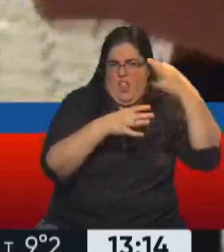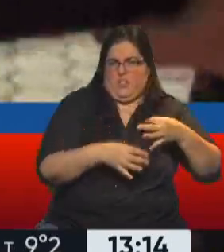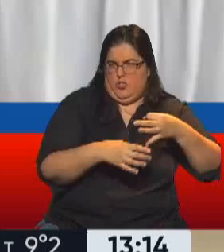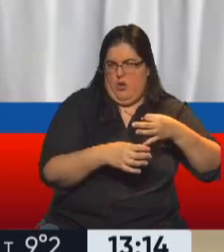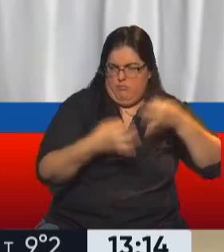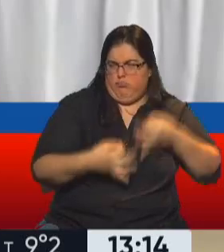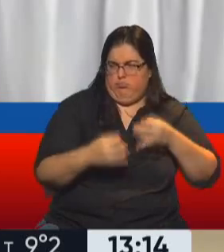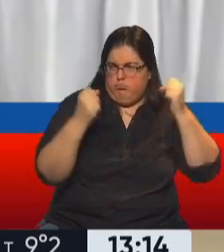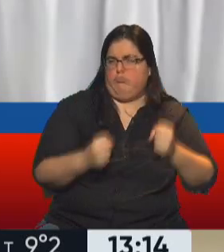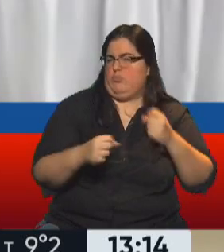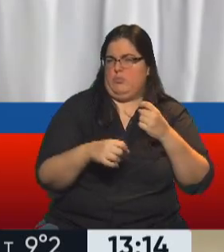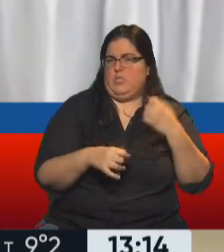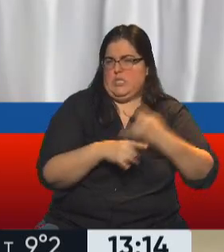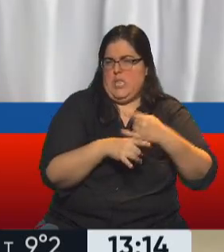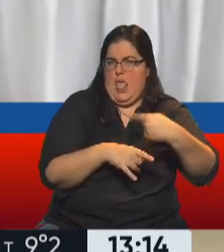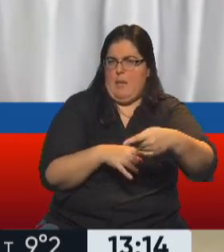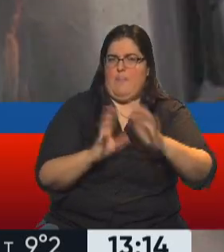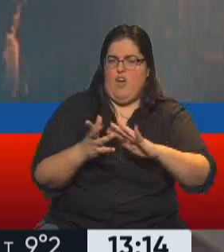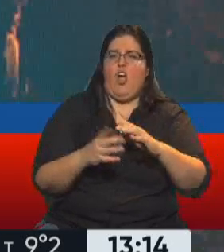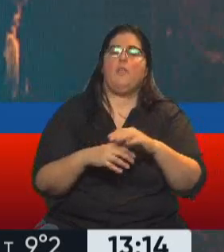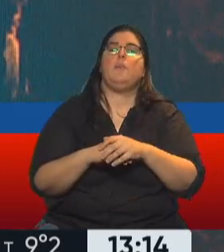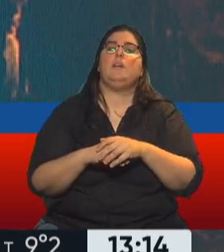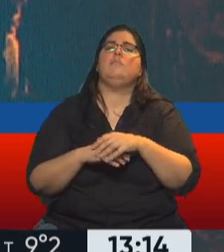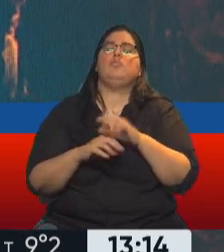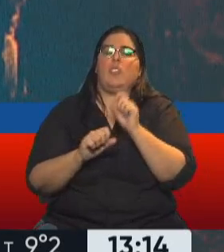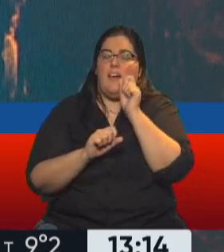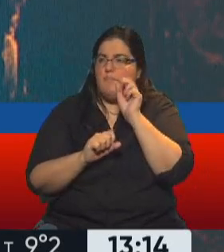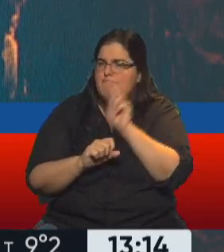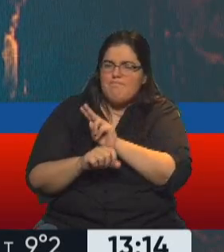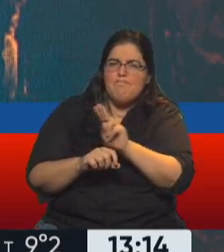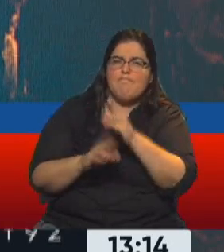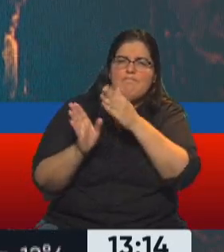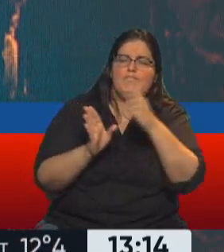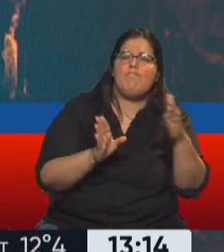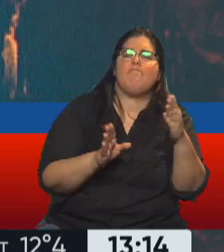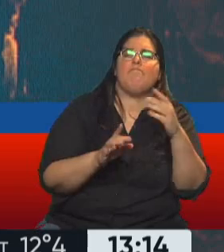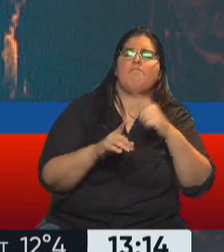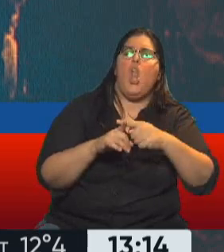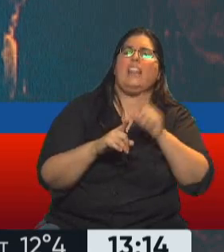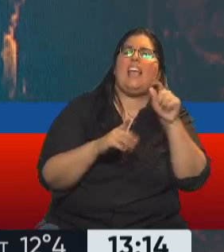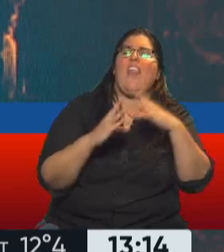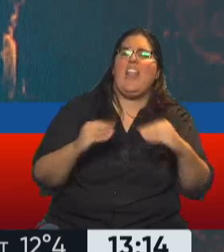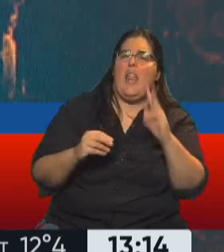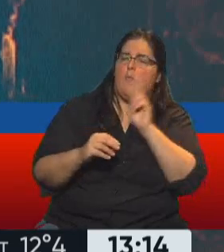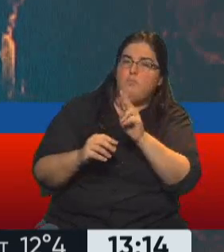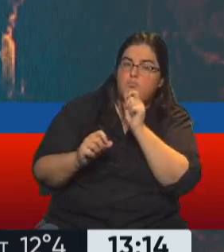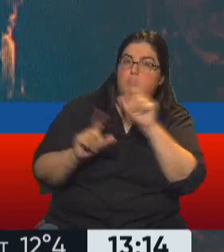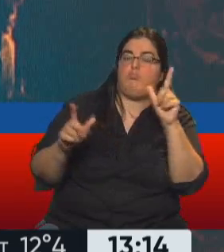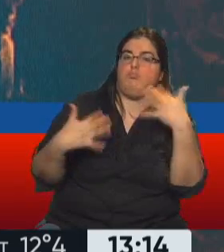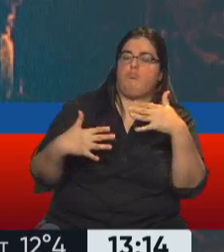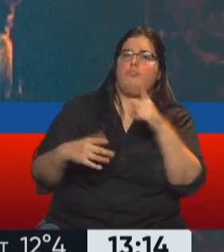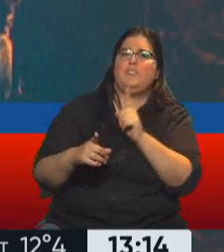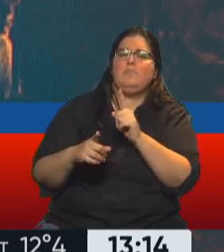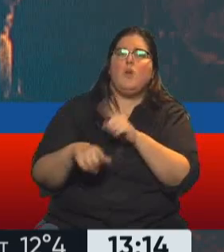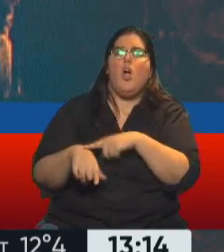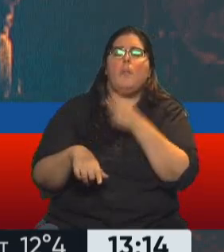¿no? Es imposible describir esta situación, los pasos que se dan en la política nicaragüense sin mencionar lo que iba